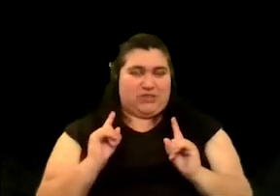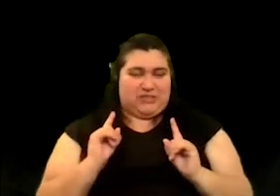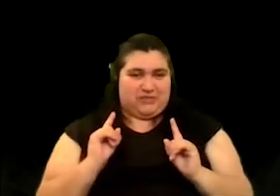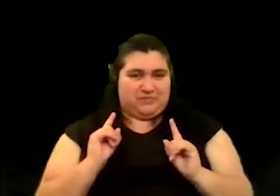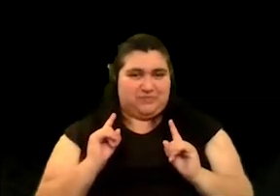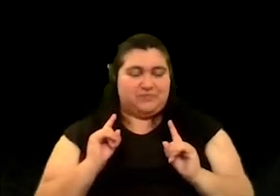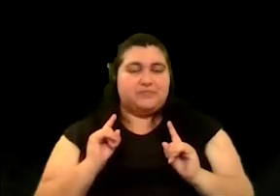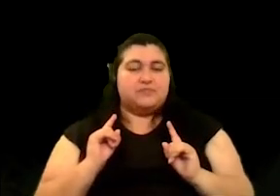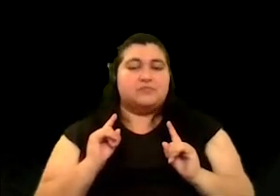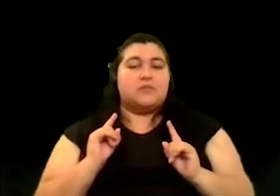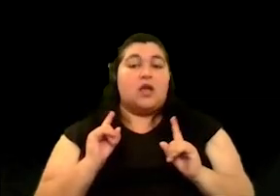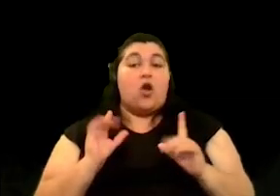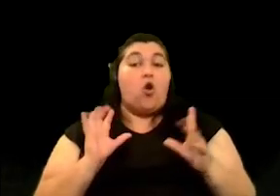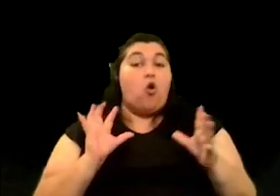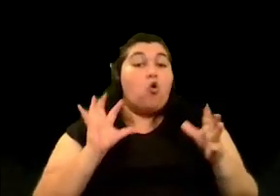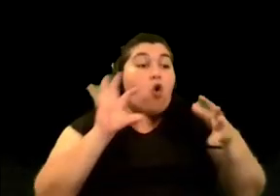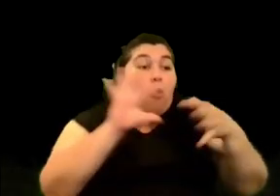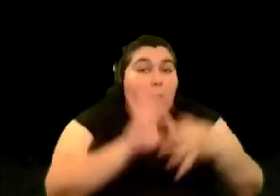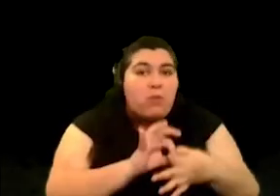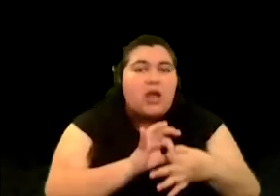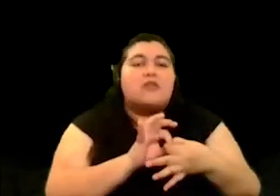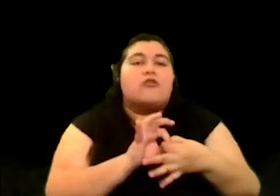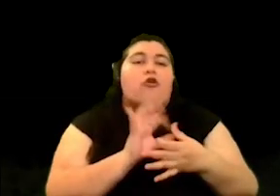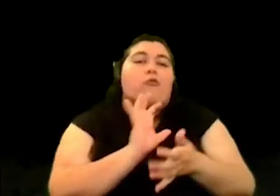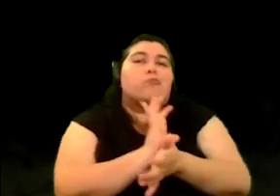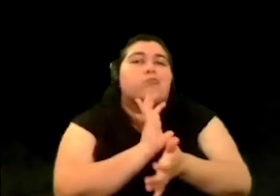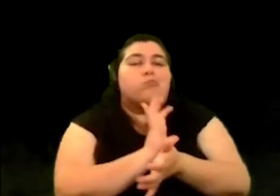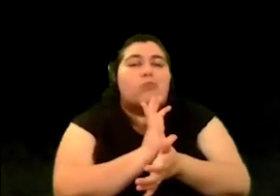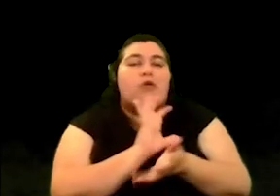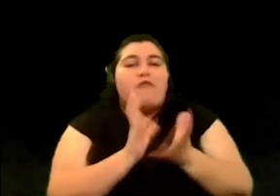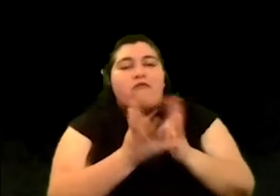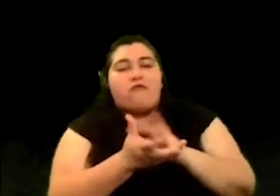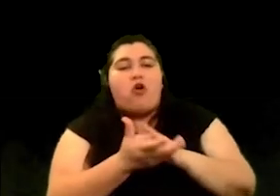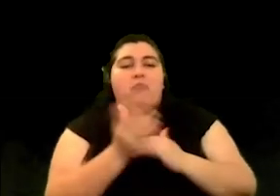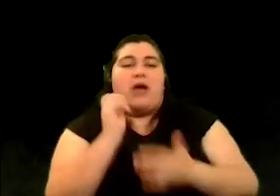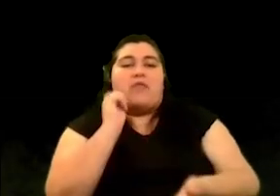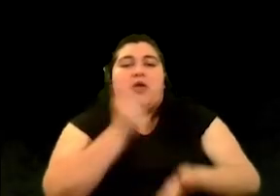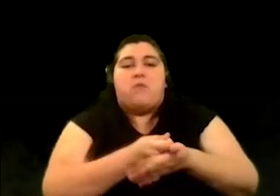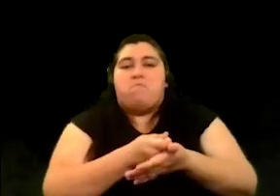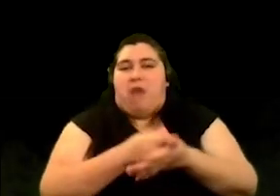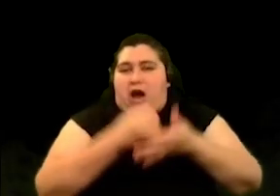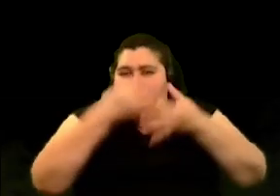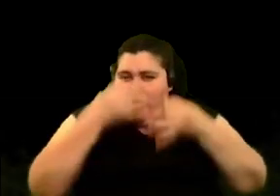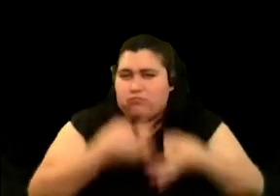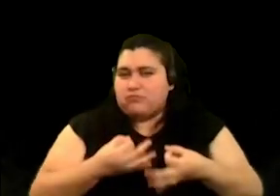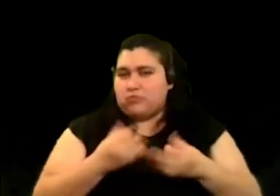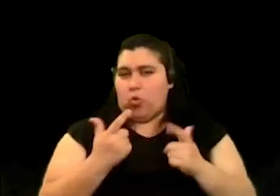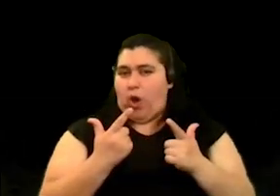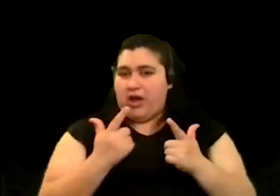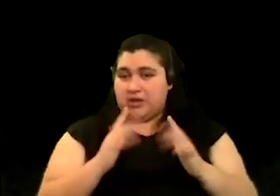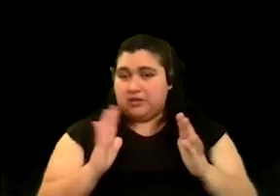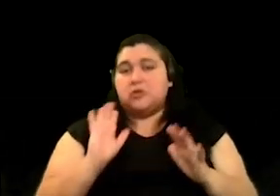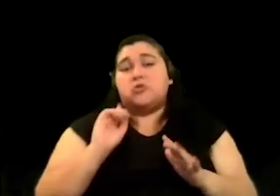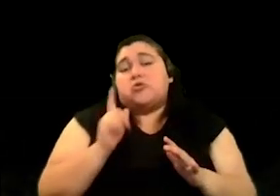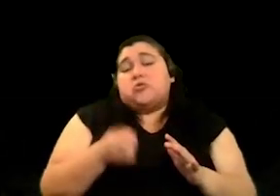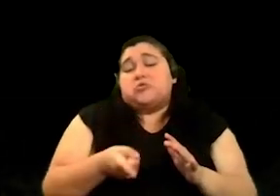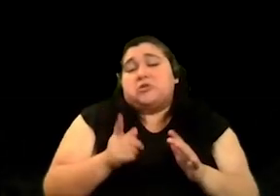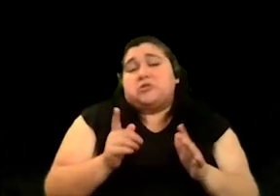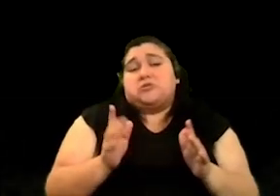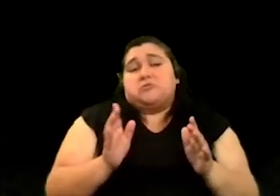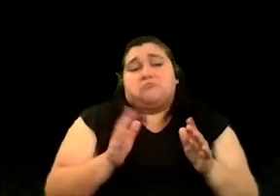El convenio no puede ser una herramienta de mecanismo o un mecanismo de impago no legítimo de impuestos, así que lo vamos a dejar en el